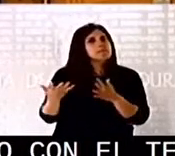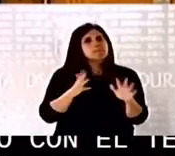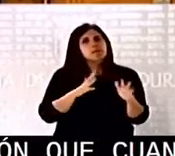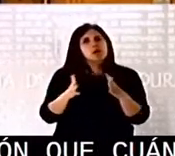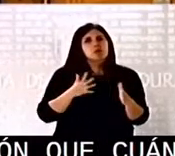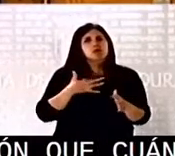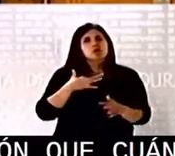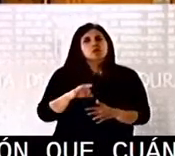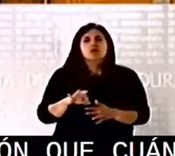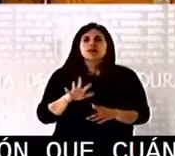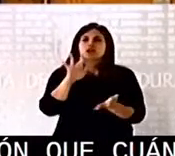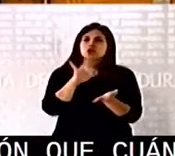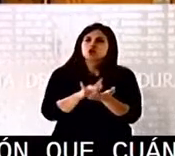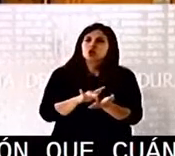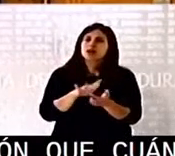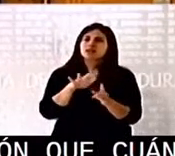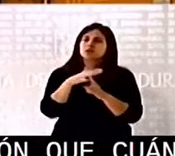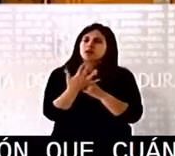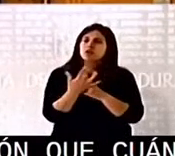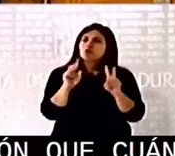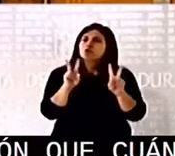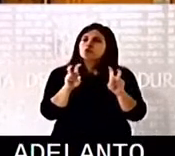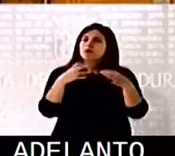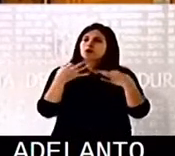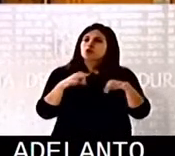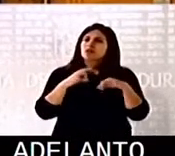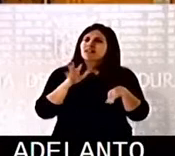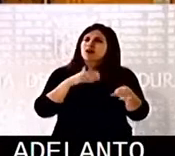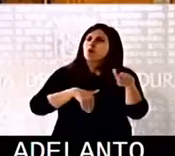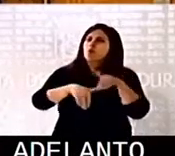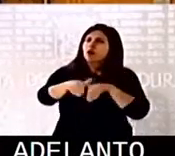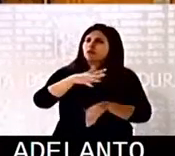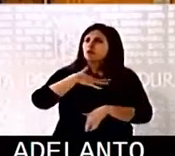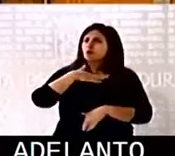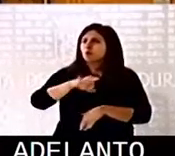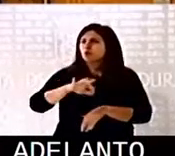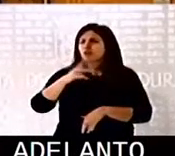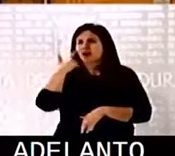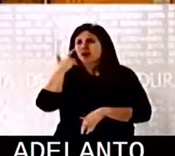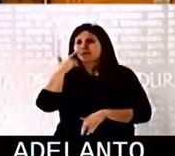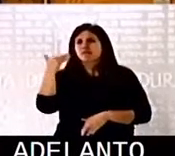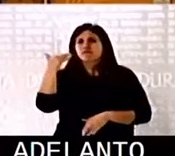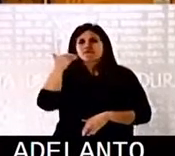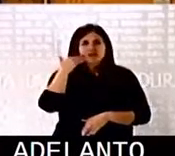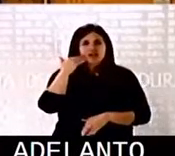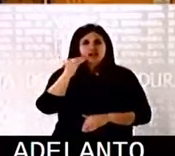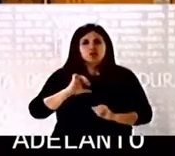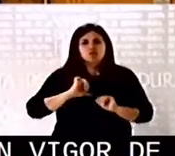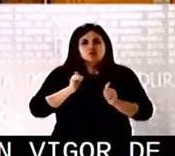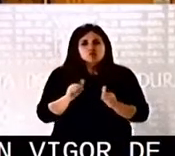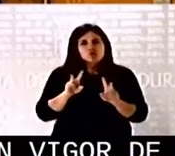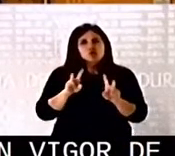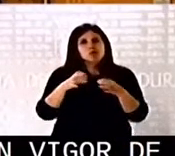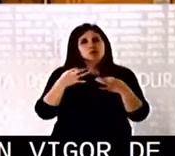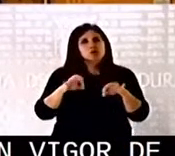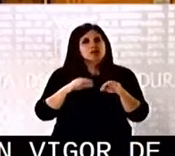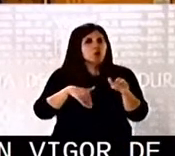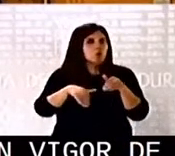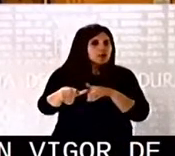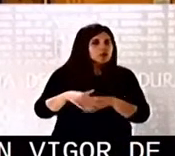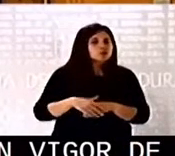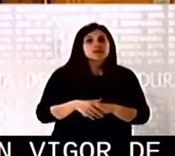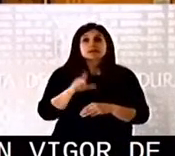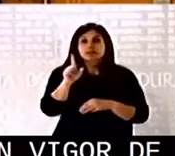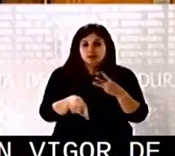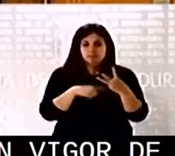la nueva normalidad? ¿Hay un adelanto para esa posible fecha de entrada en vigor de la nueva normalidad? Y luego, ya